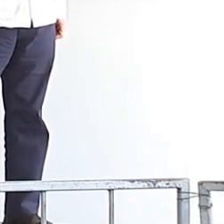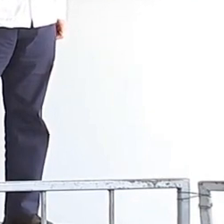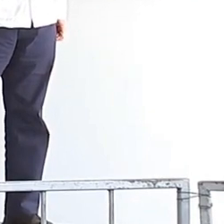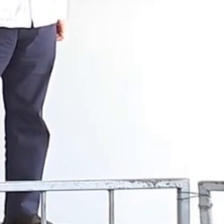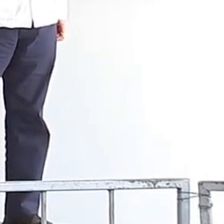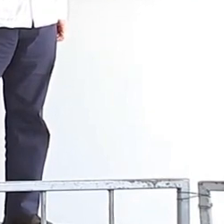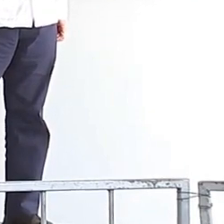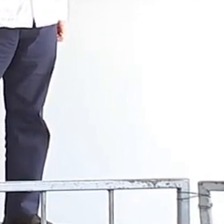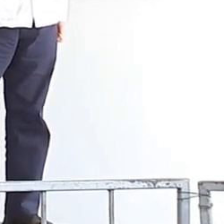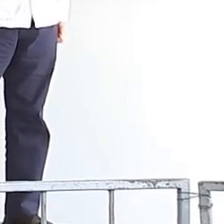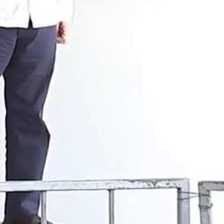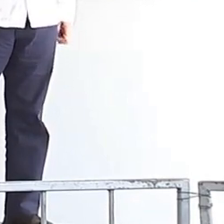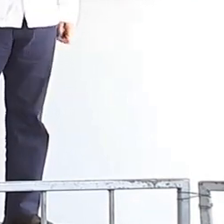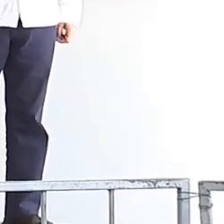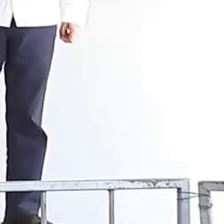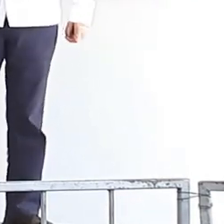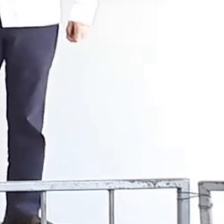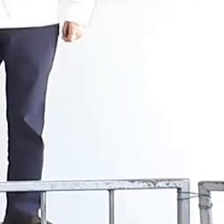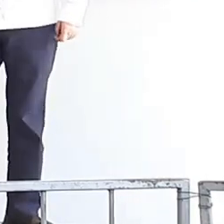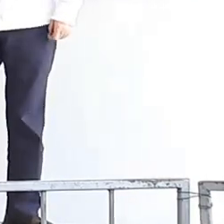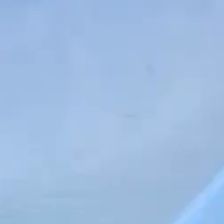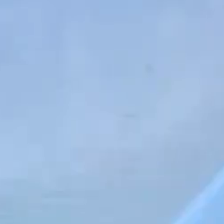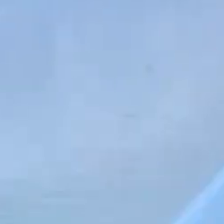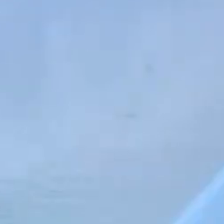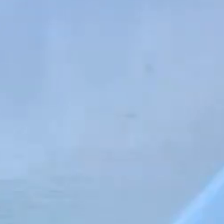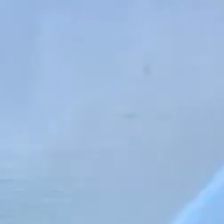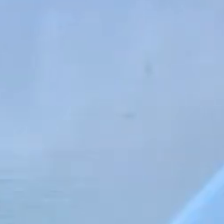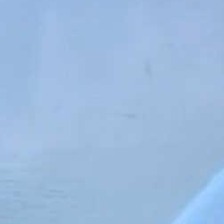agua. ¿Sí es usted tan amable?